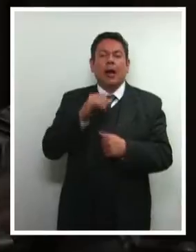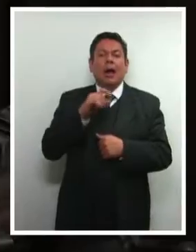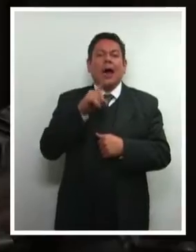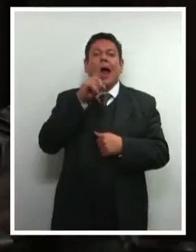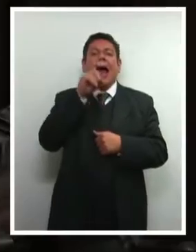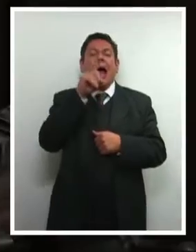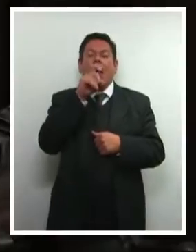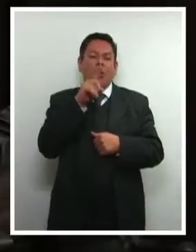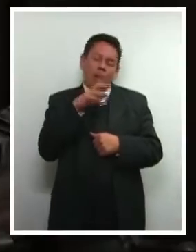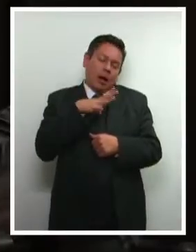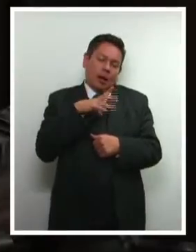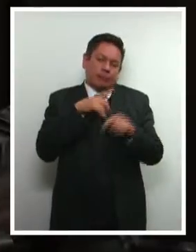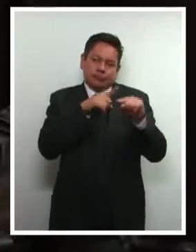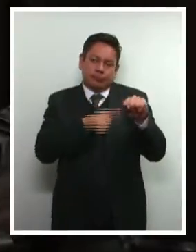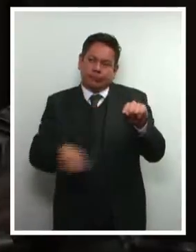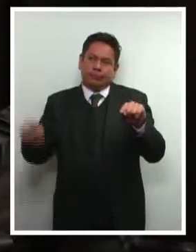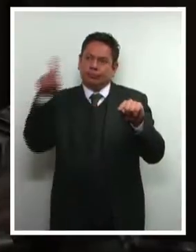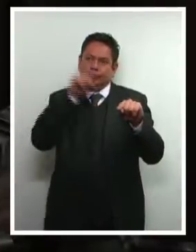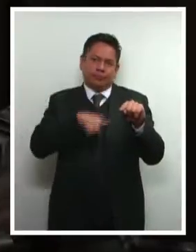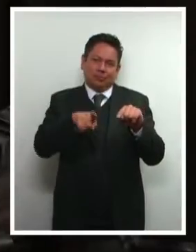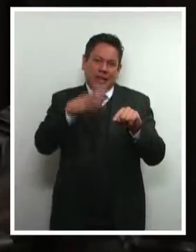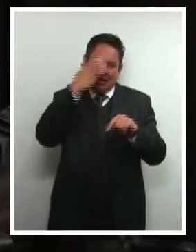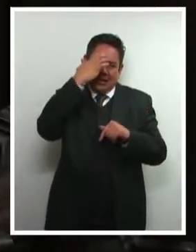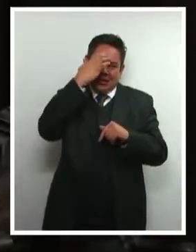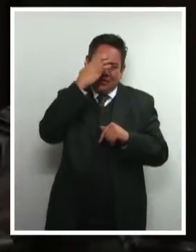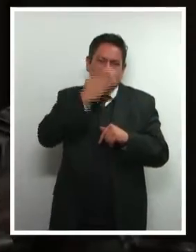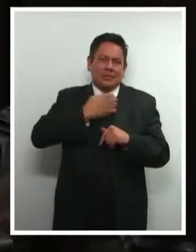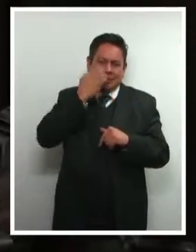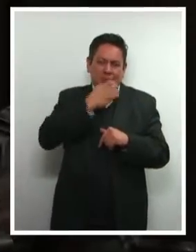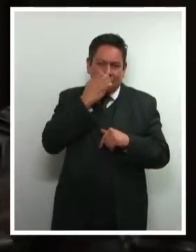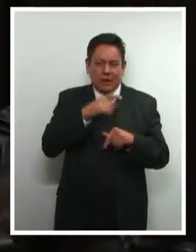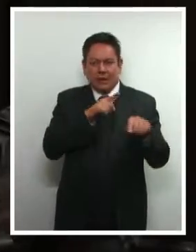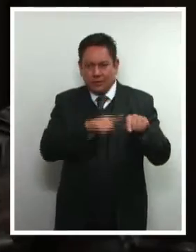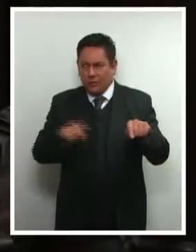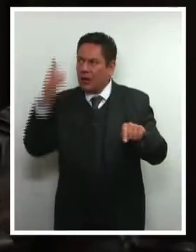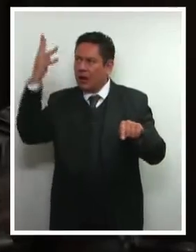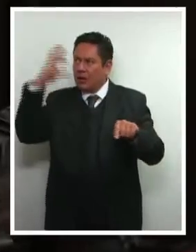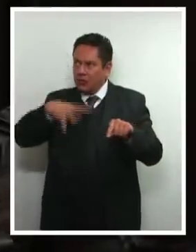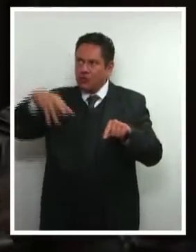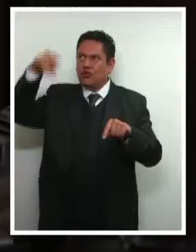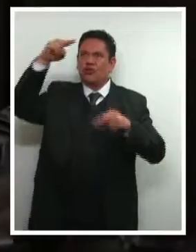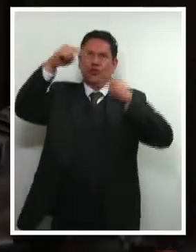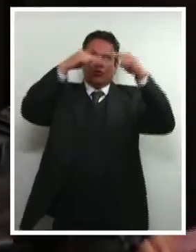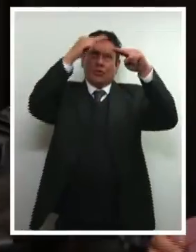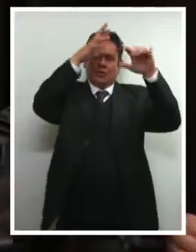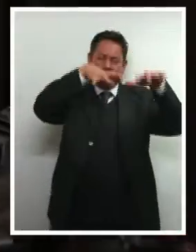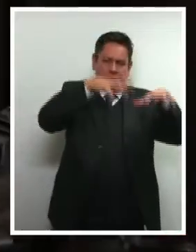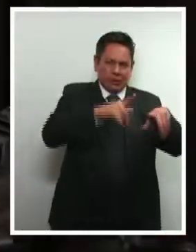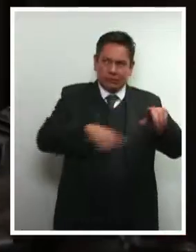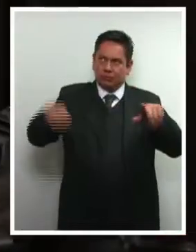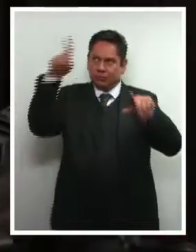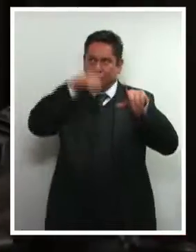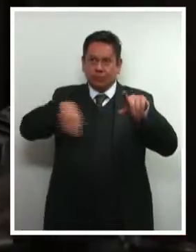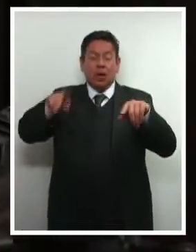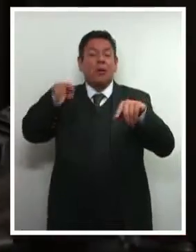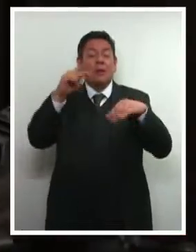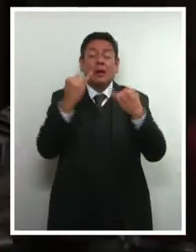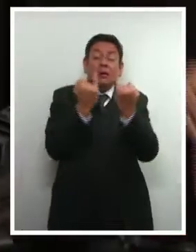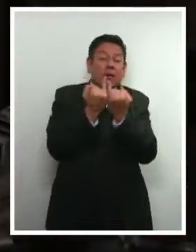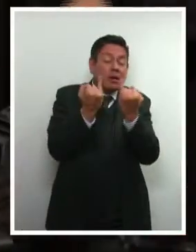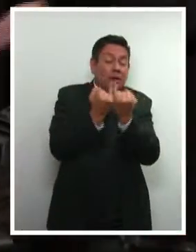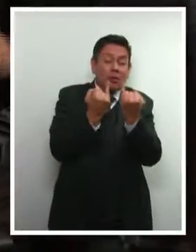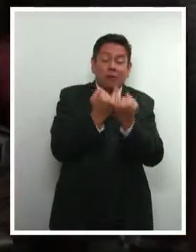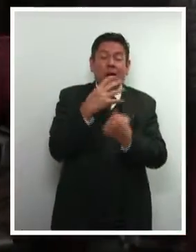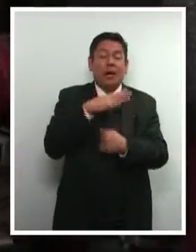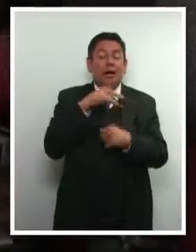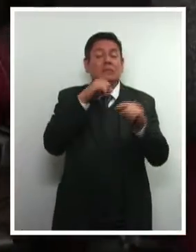ciclo hidrológico que todos aprendimos en la escuela, también tiene un ciclo institucional. El agua en los acuíferos